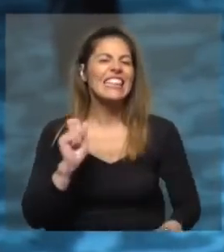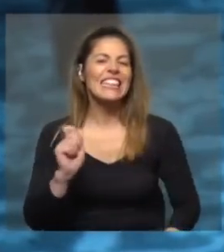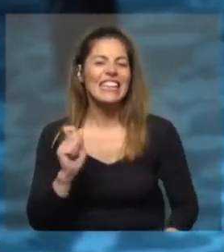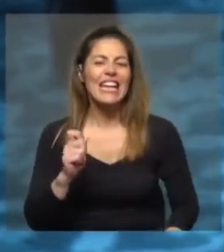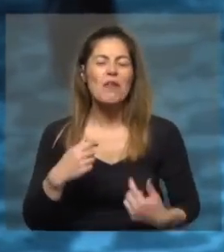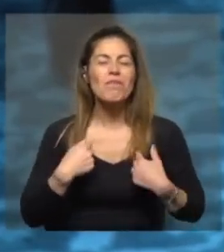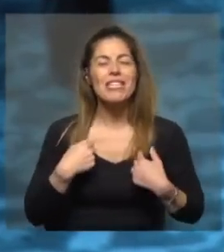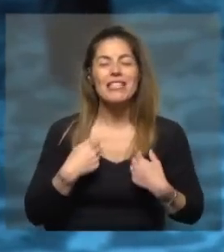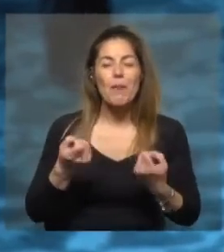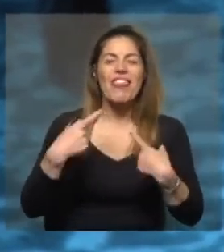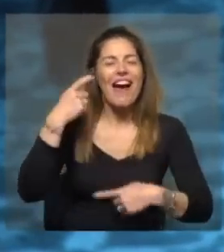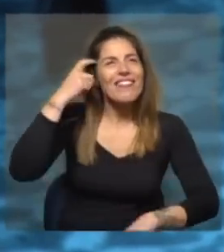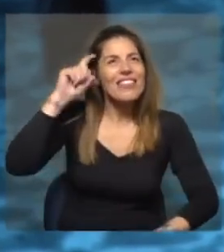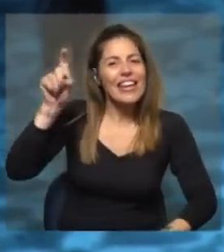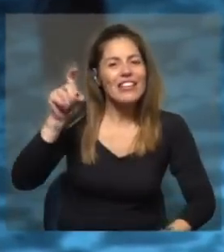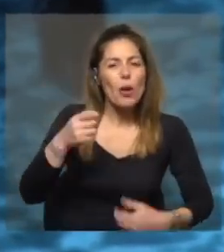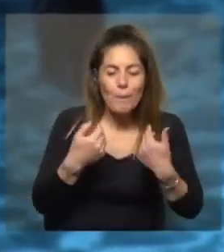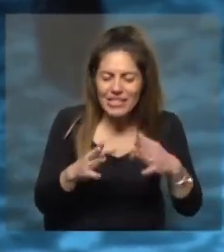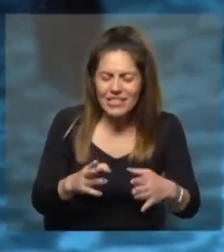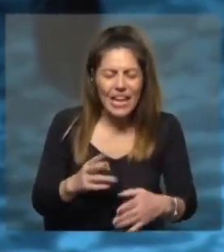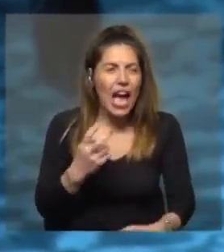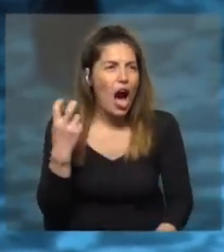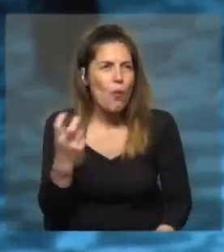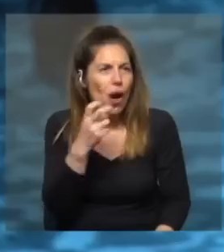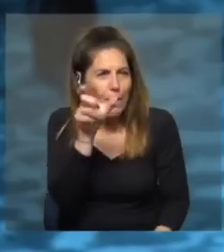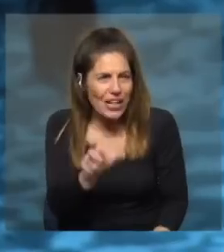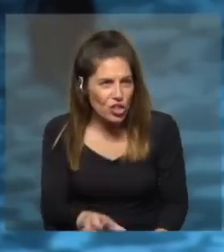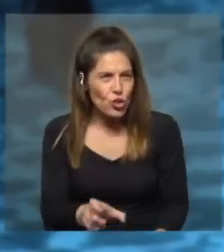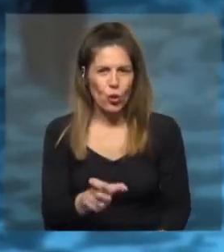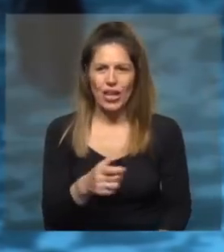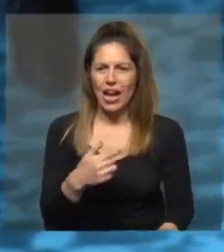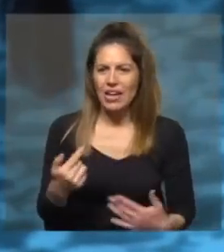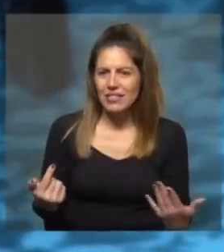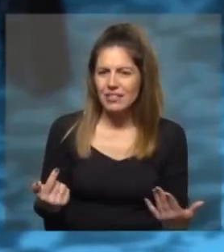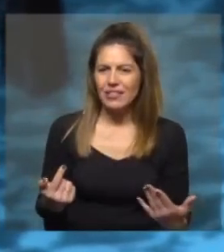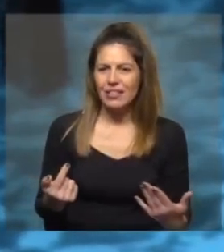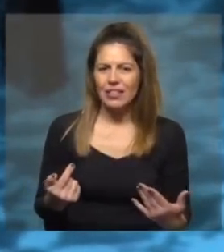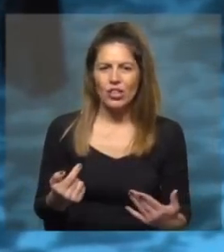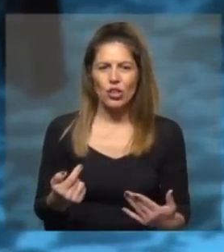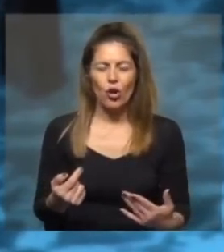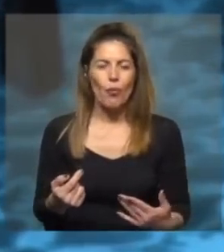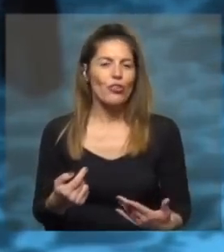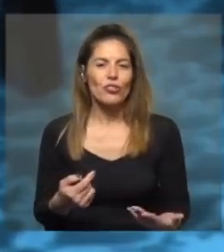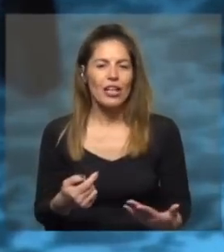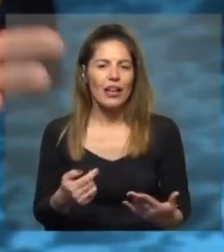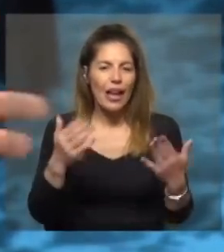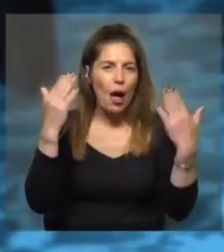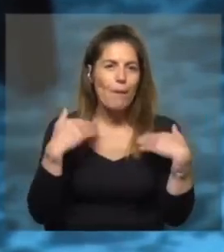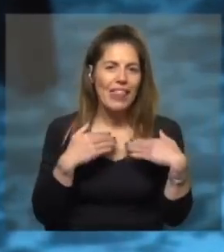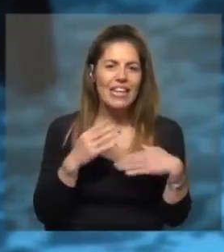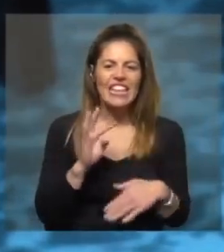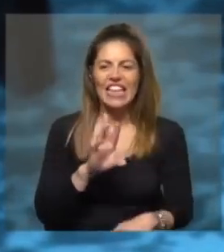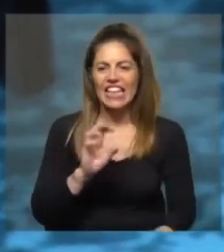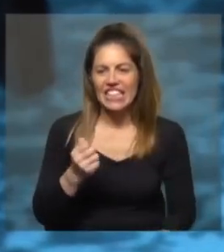ha sido mi inspiración como Y entonces entré a buscar como ídolos como personas como no sé la madre Teresa de Calcuta viste que la gente tiene como